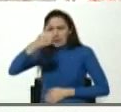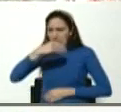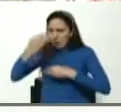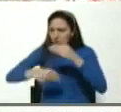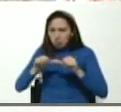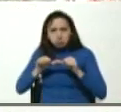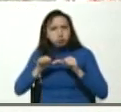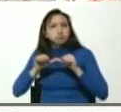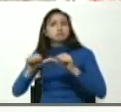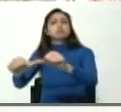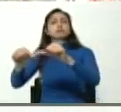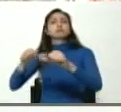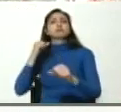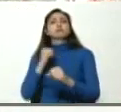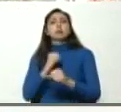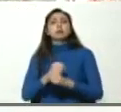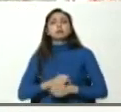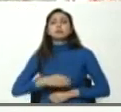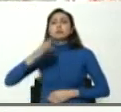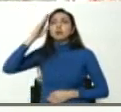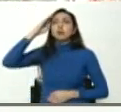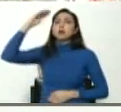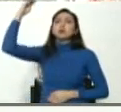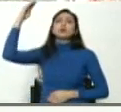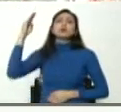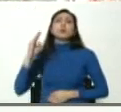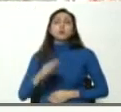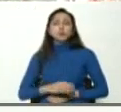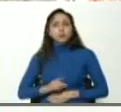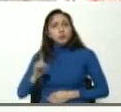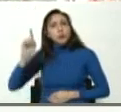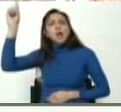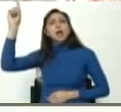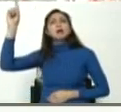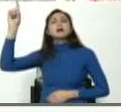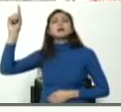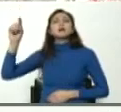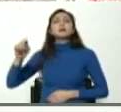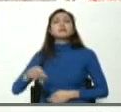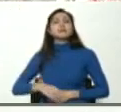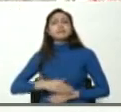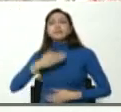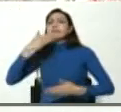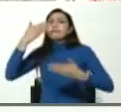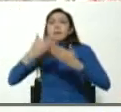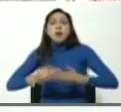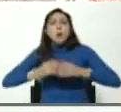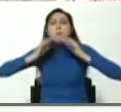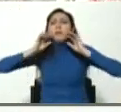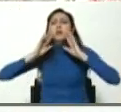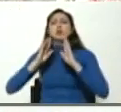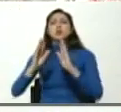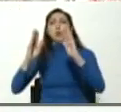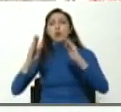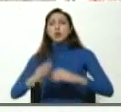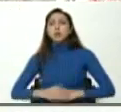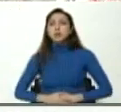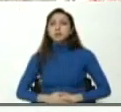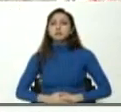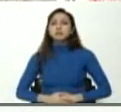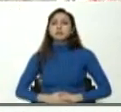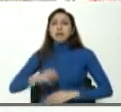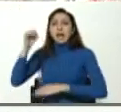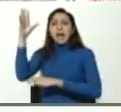carneiro en dios por dios y con él pido las bendiciones y el brillo